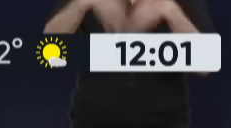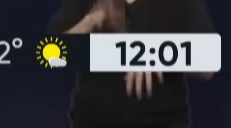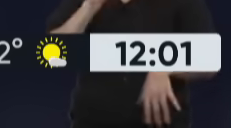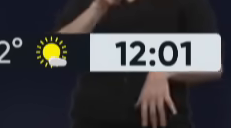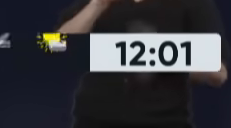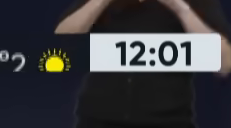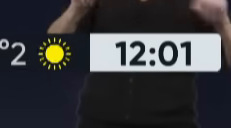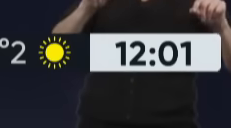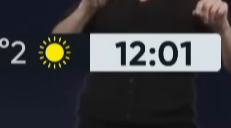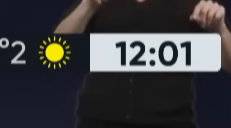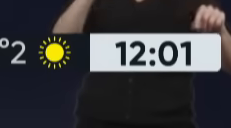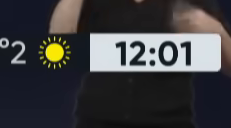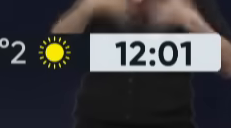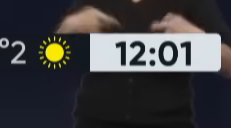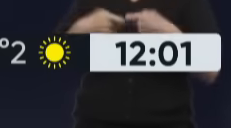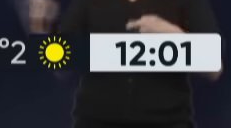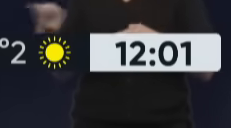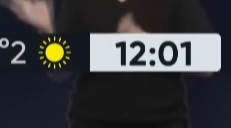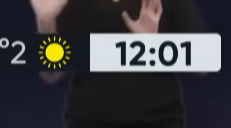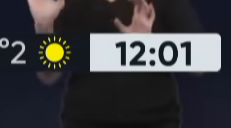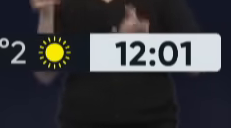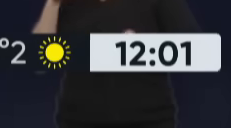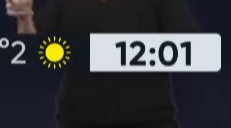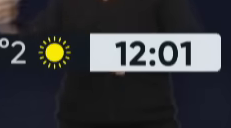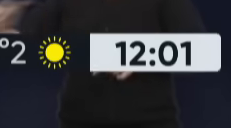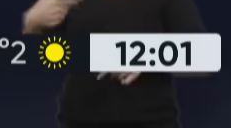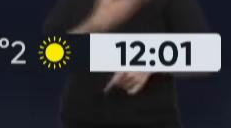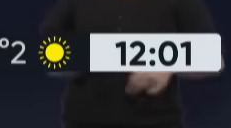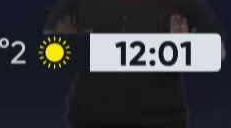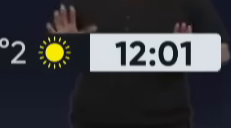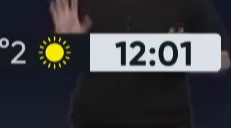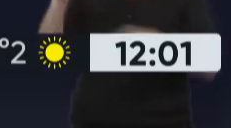De hecho, uno del ñoñismo republicano